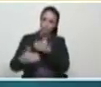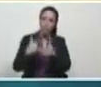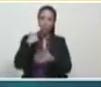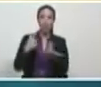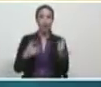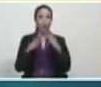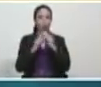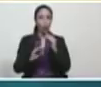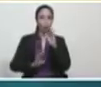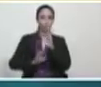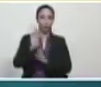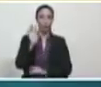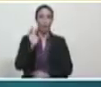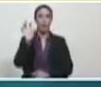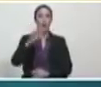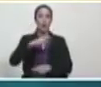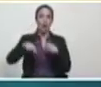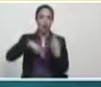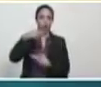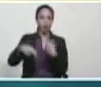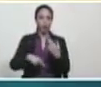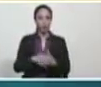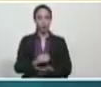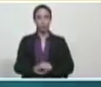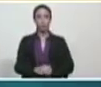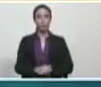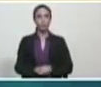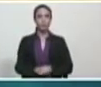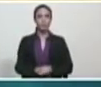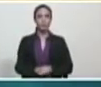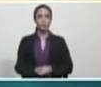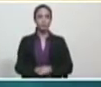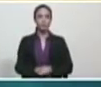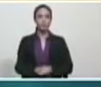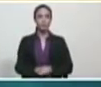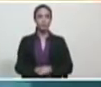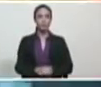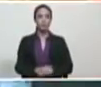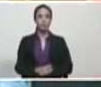fortaleciendo nuestra revolución. ¡Leales siempre! ¡Traidores nunca!